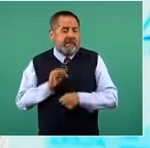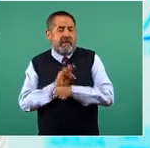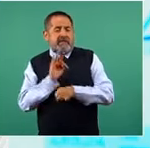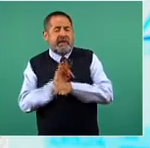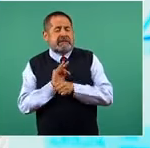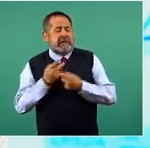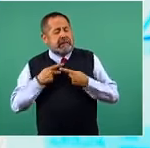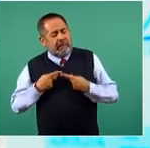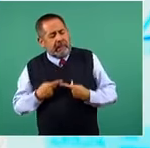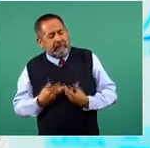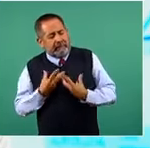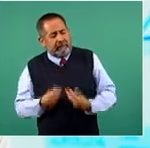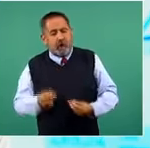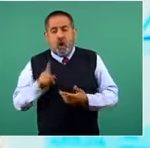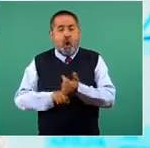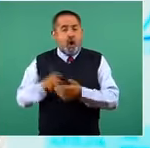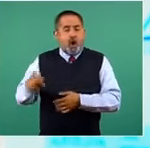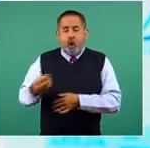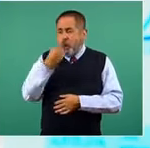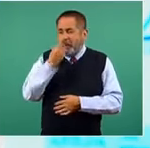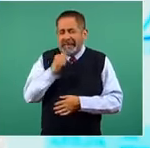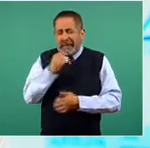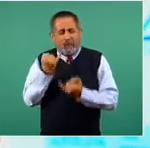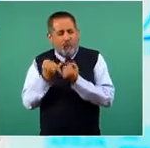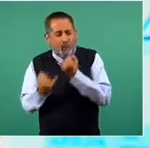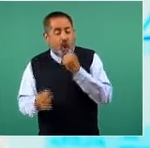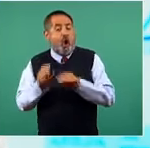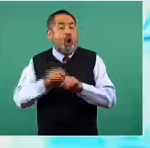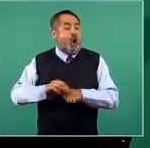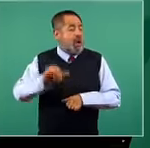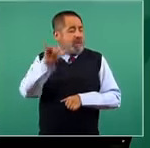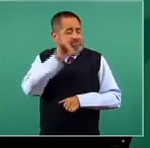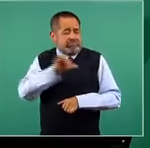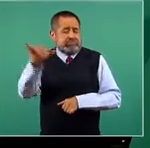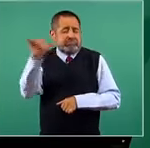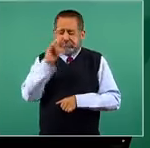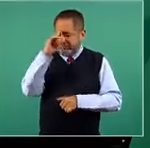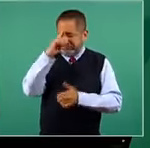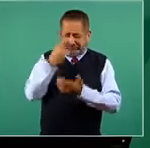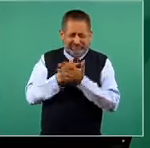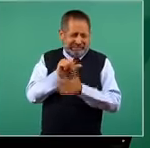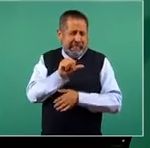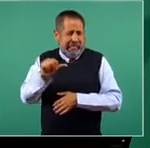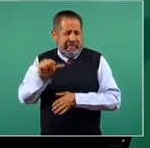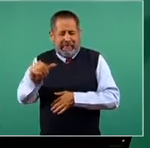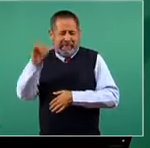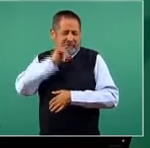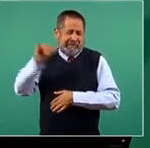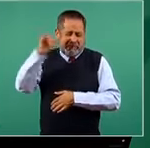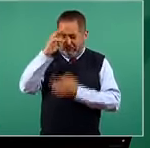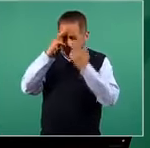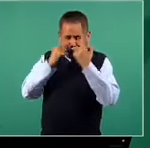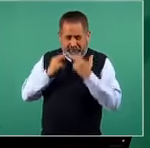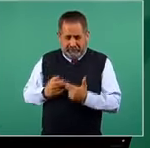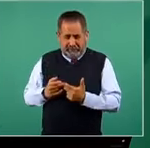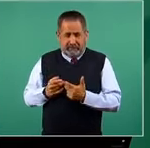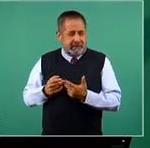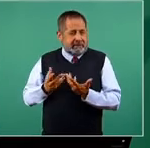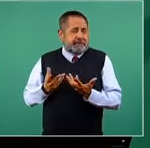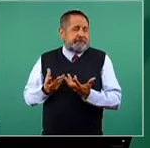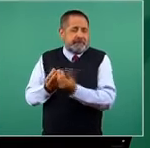otros como la desnutrición, como el alcoholismo, sobre todo cuando es muy intenso, con ambientes más cercanos a lo